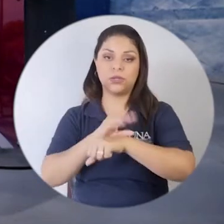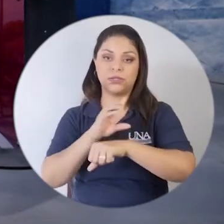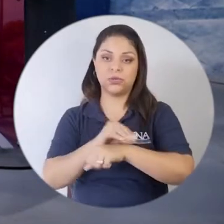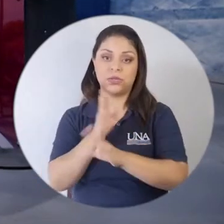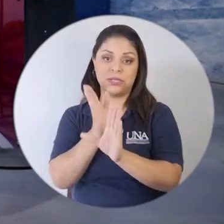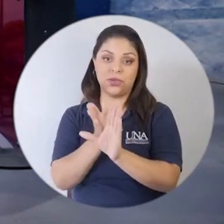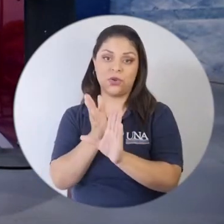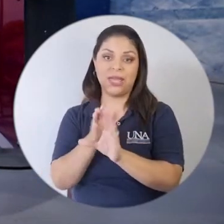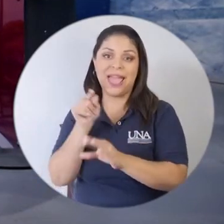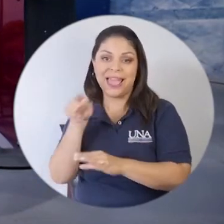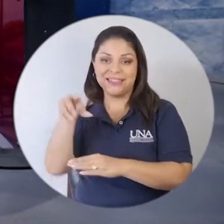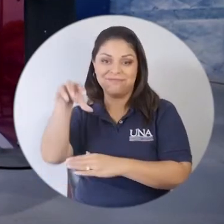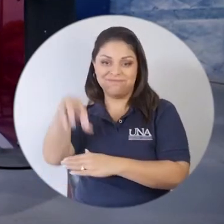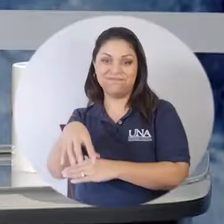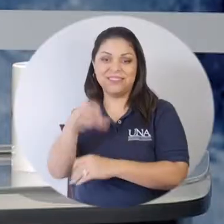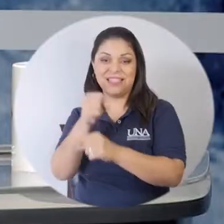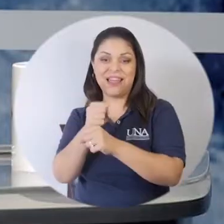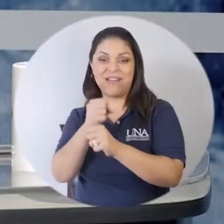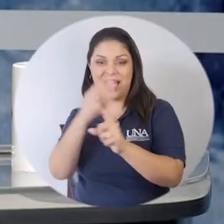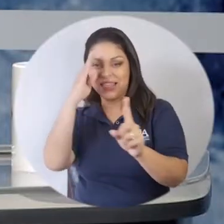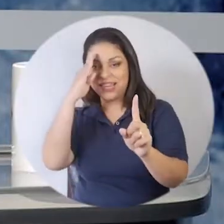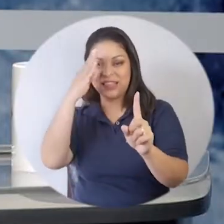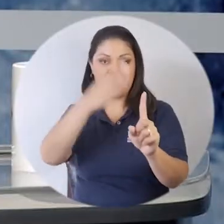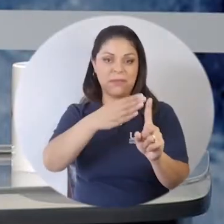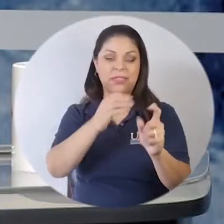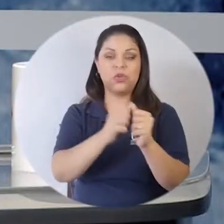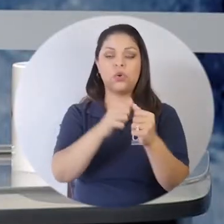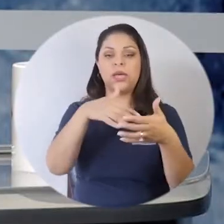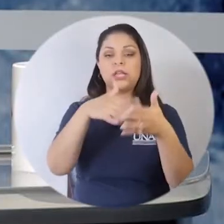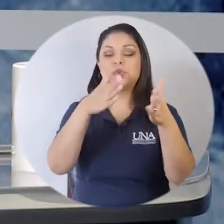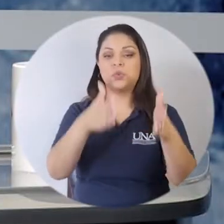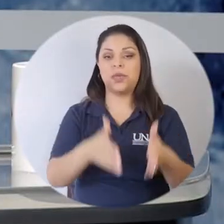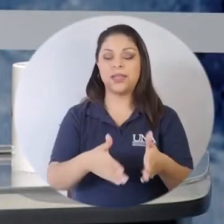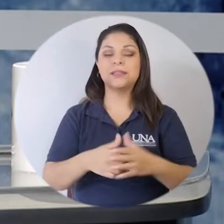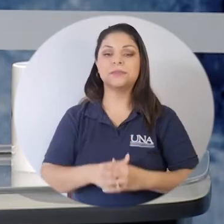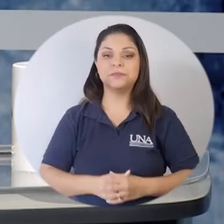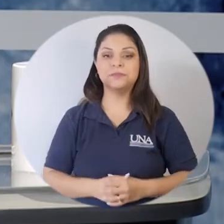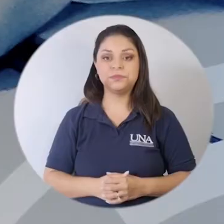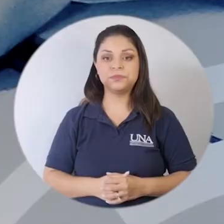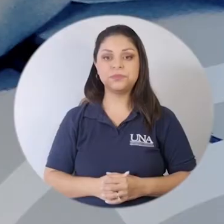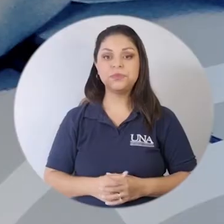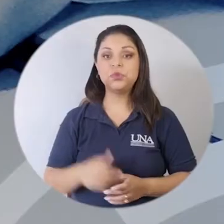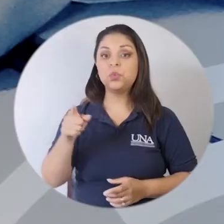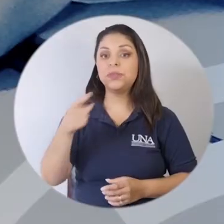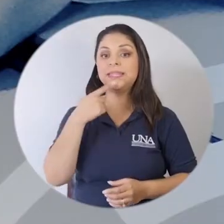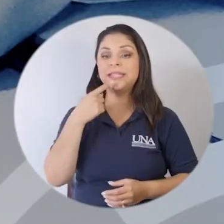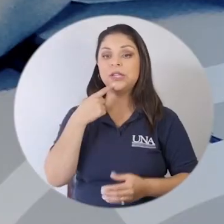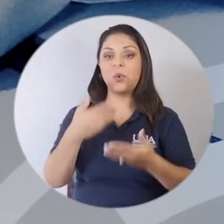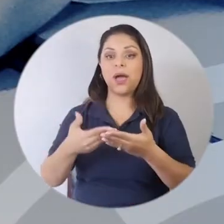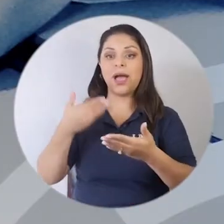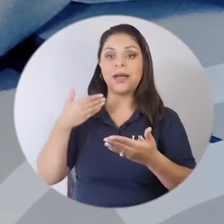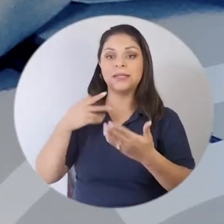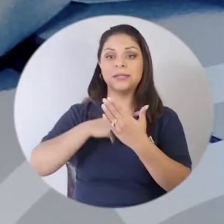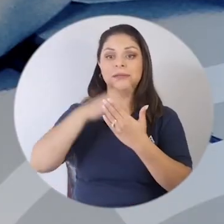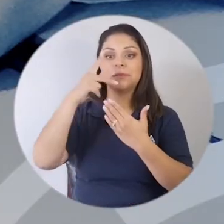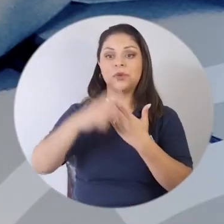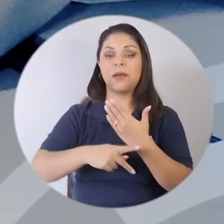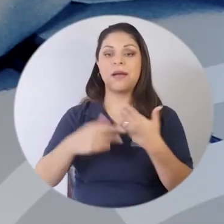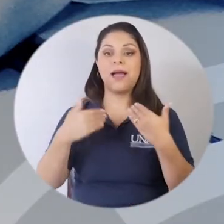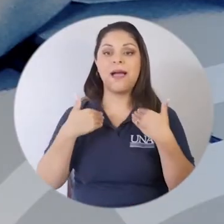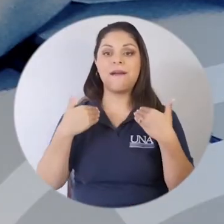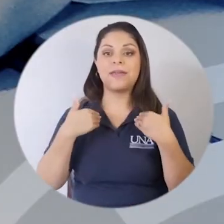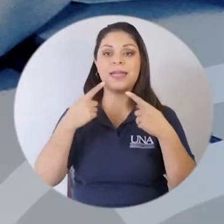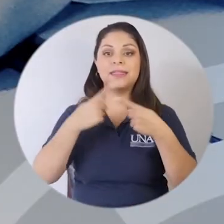instancias que trabajan directamente con el estudiantado. Usted me mencionaba antes del programa que había varias